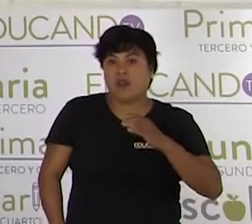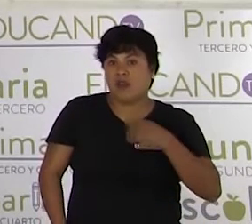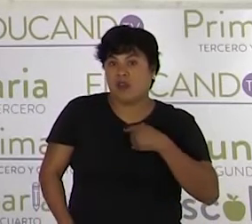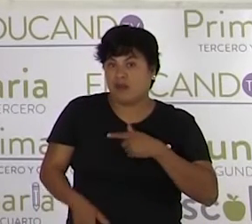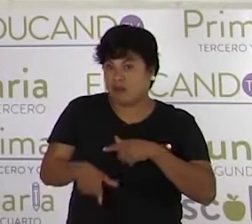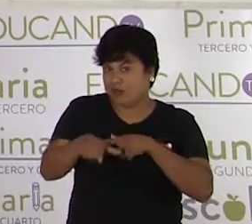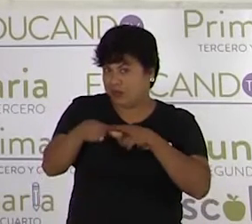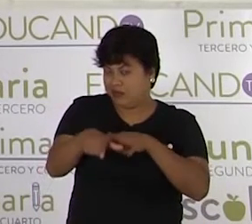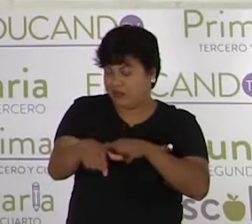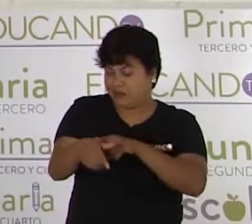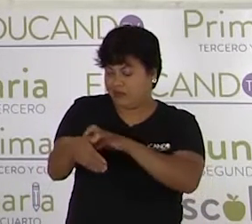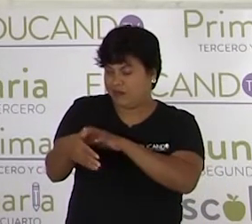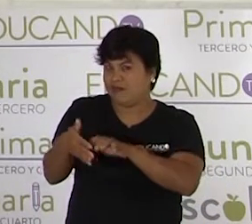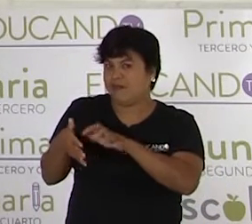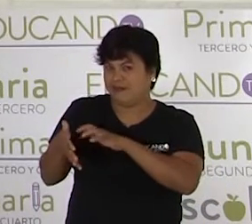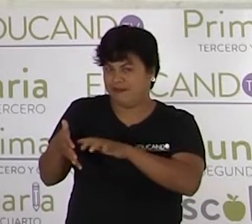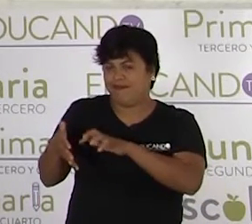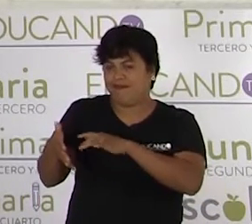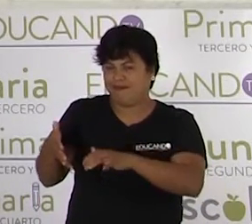Continuemos.